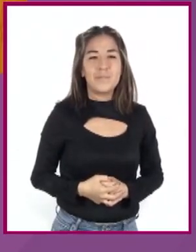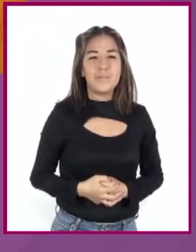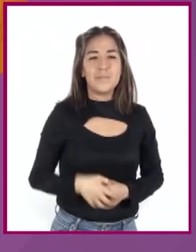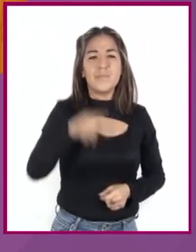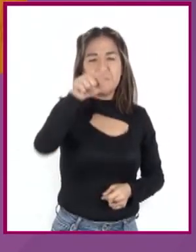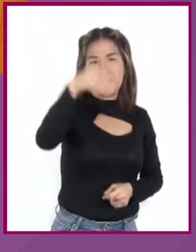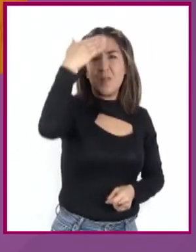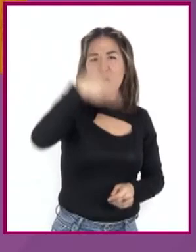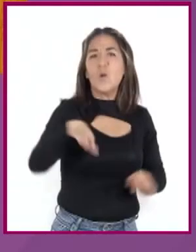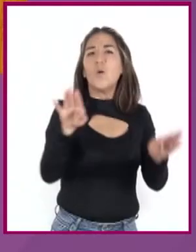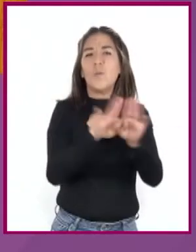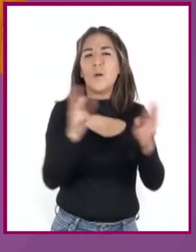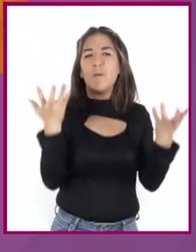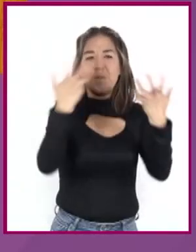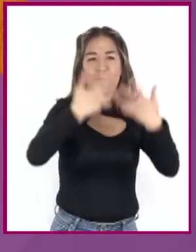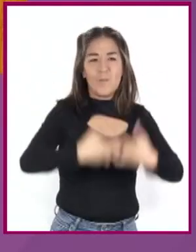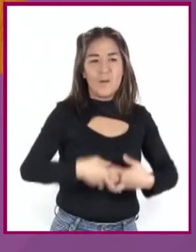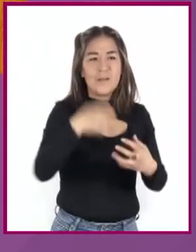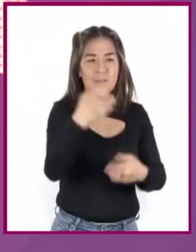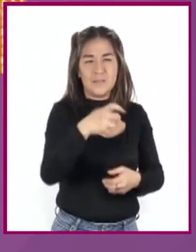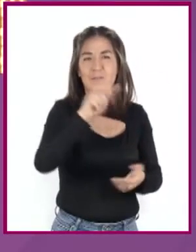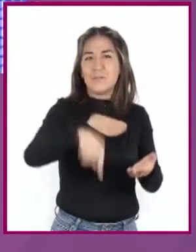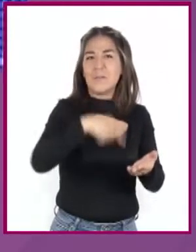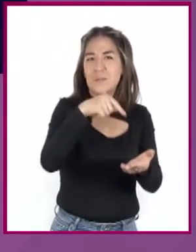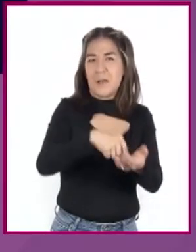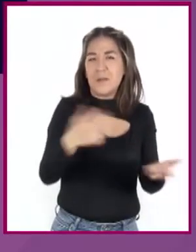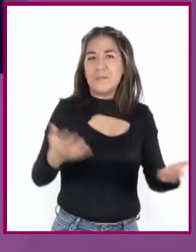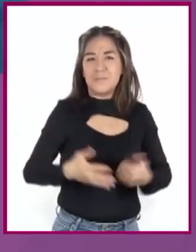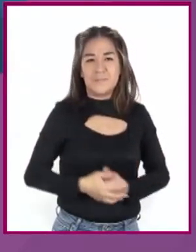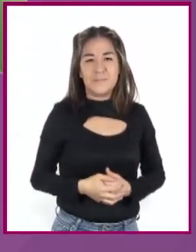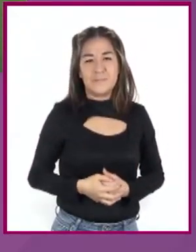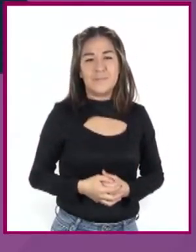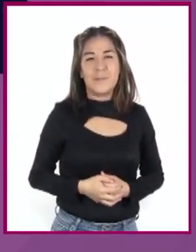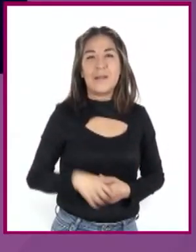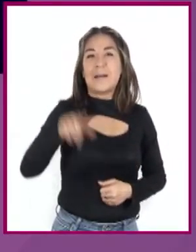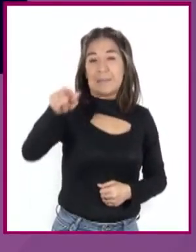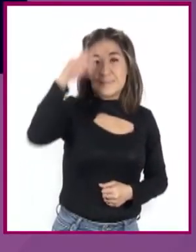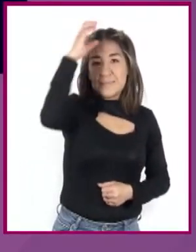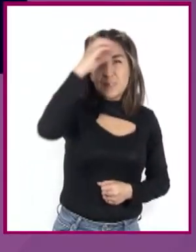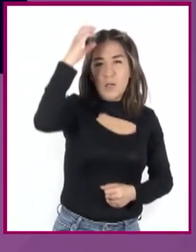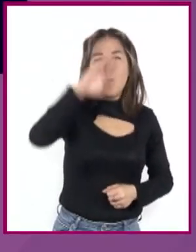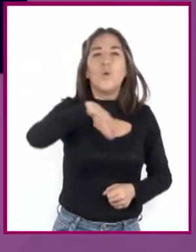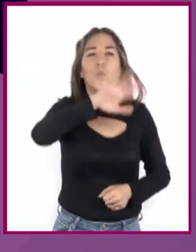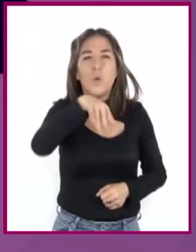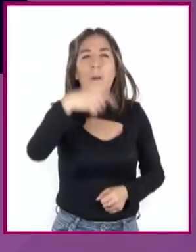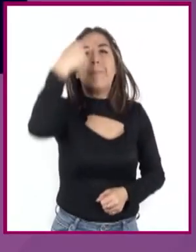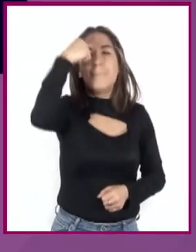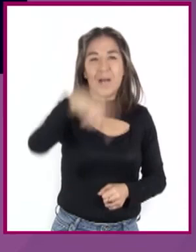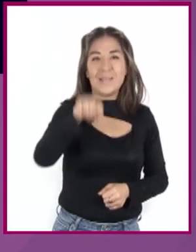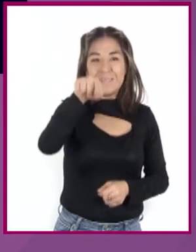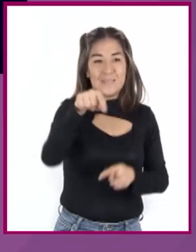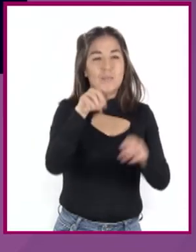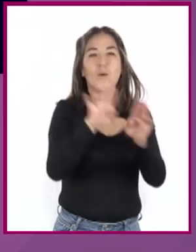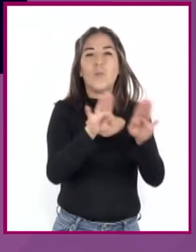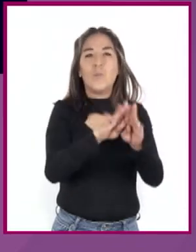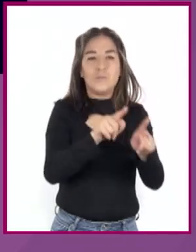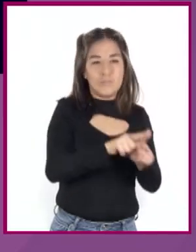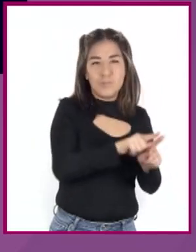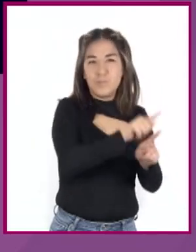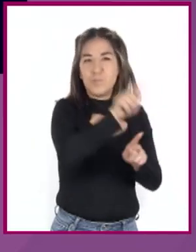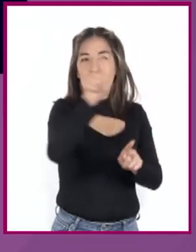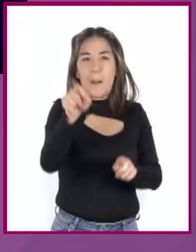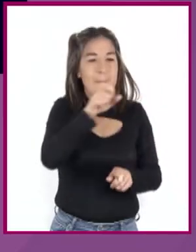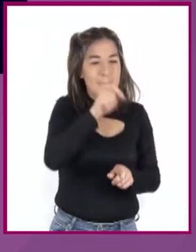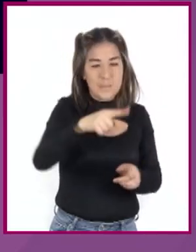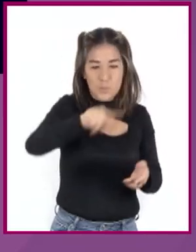¿Sabes cómo funcionan los satélites en el espacio? Los científicos buscan que los satélites se muevan siempre sobre una